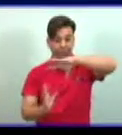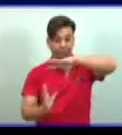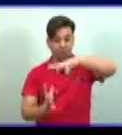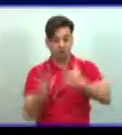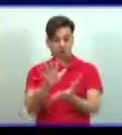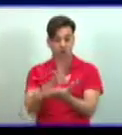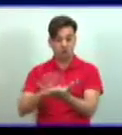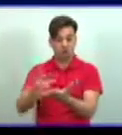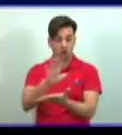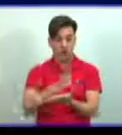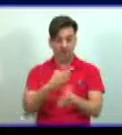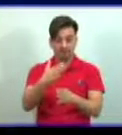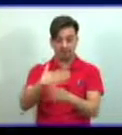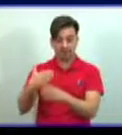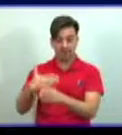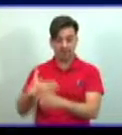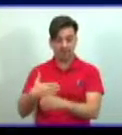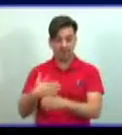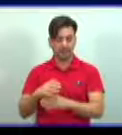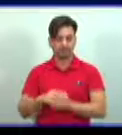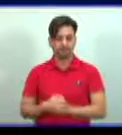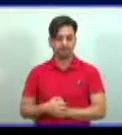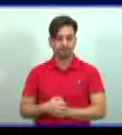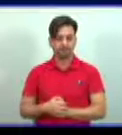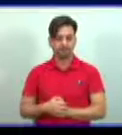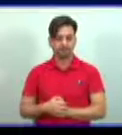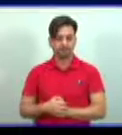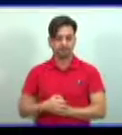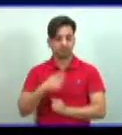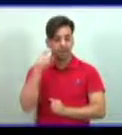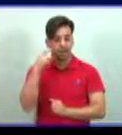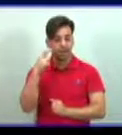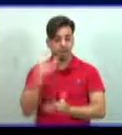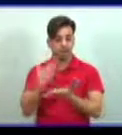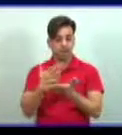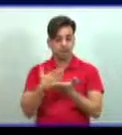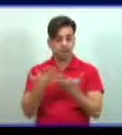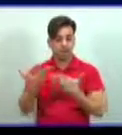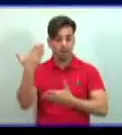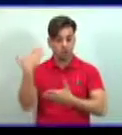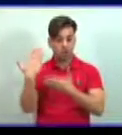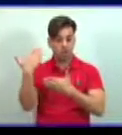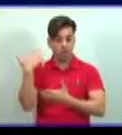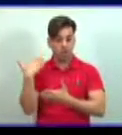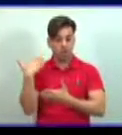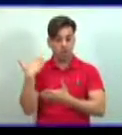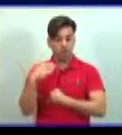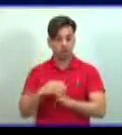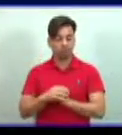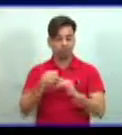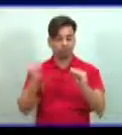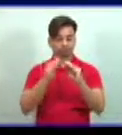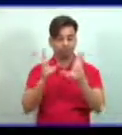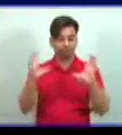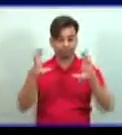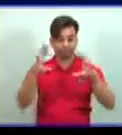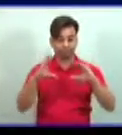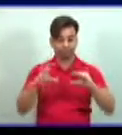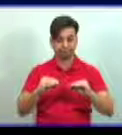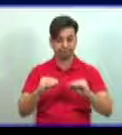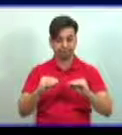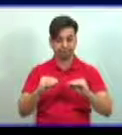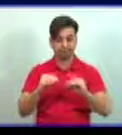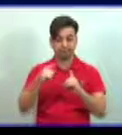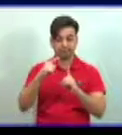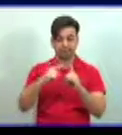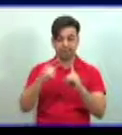planeta, desde los movimientos de traslación y rotación, la inclinación de nuestro planeta sobre su propio eje, que hacen que en la